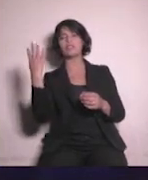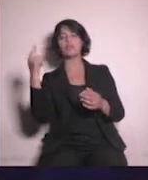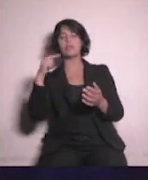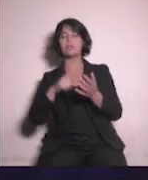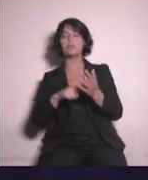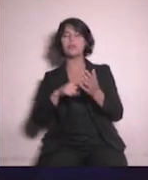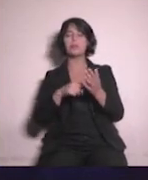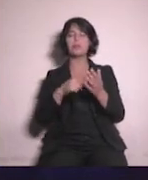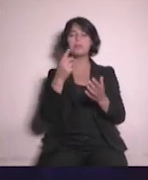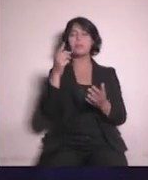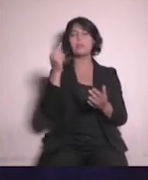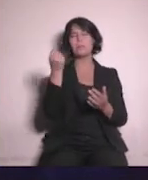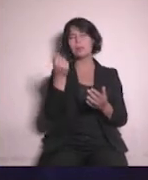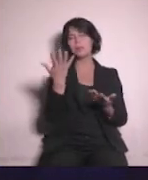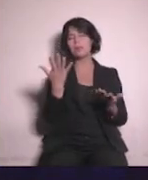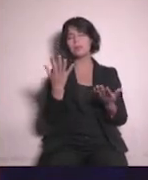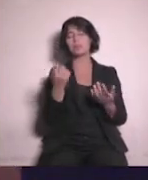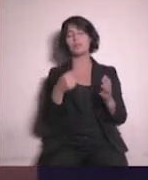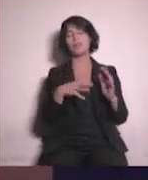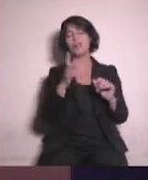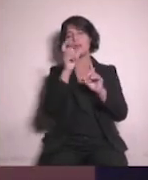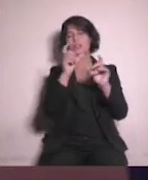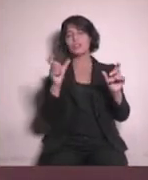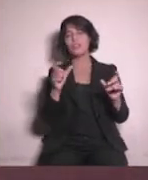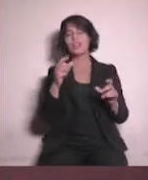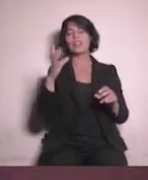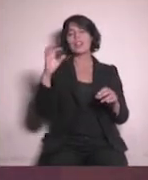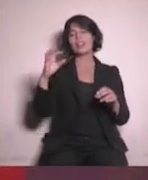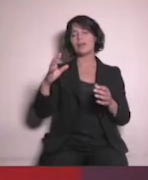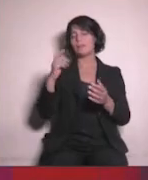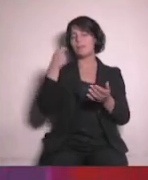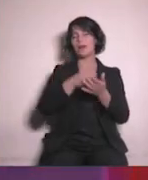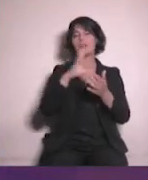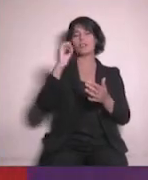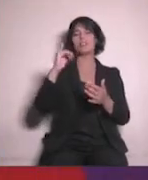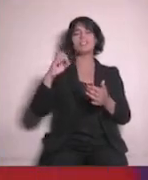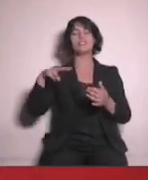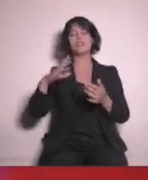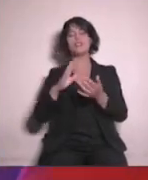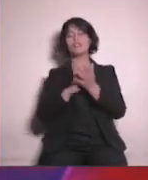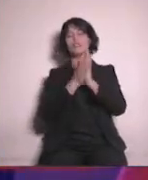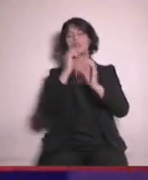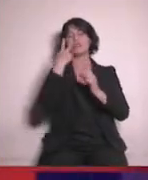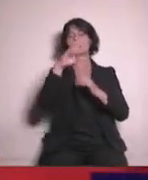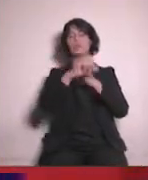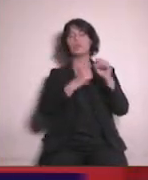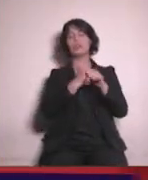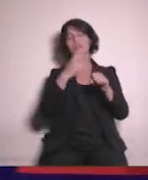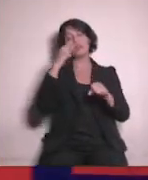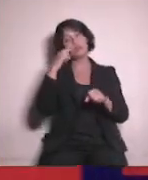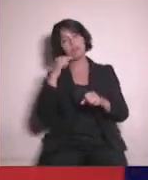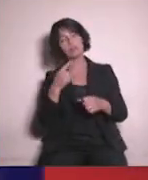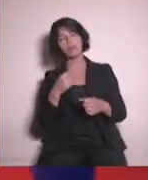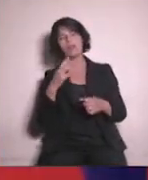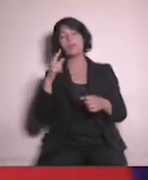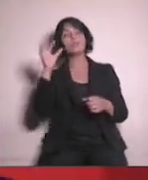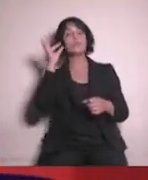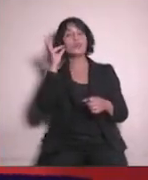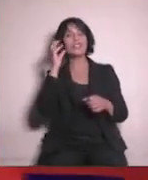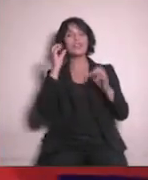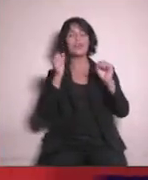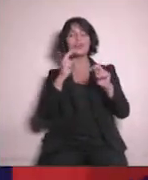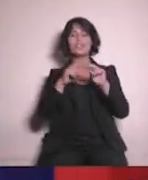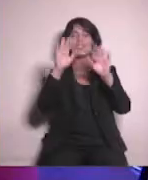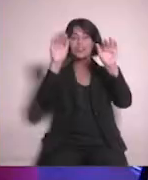hombres que cotizan más de 30 años. Si las mujeres pasaran a igualar la edad de jubilación de los hombres, esa diferencia